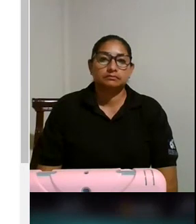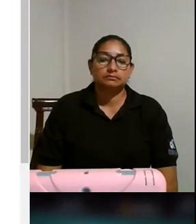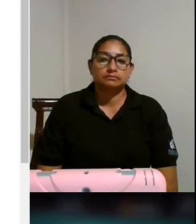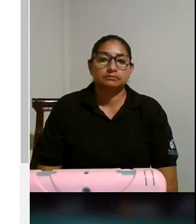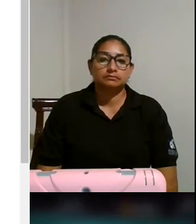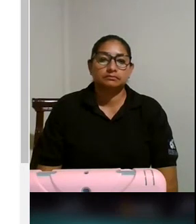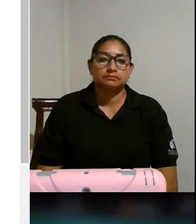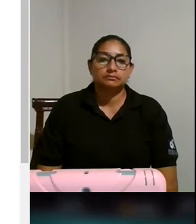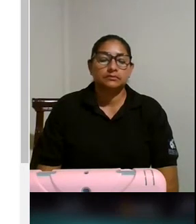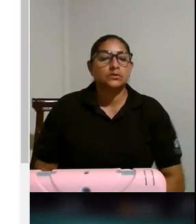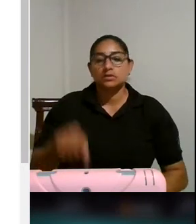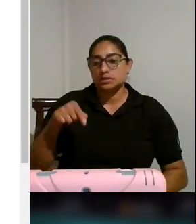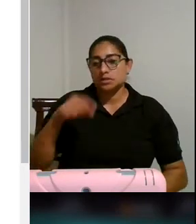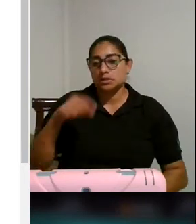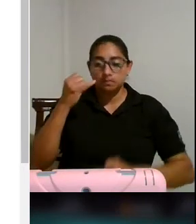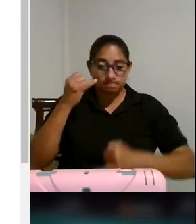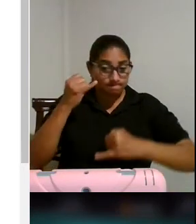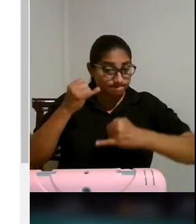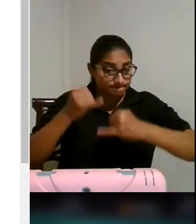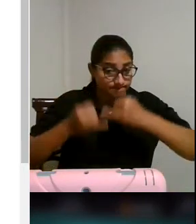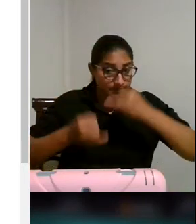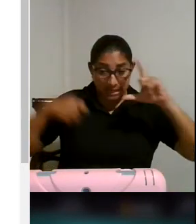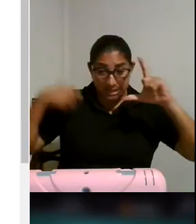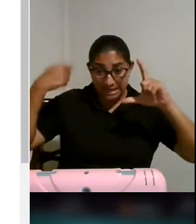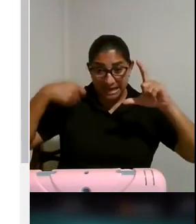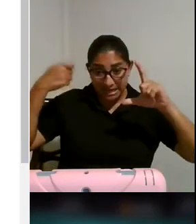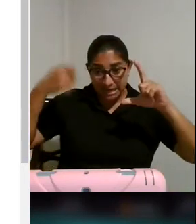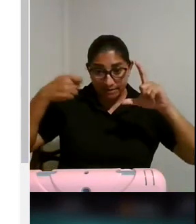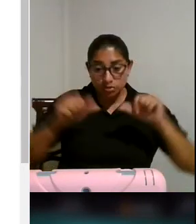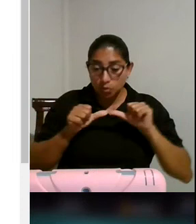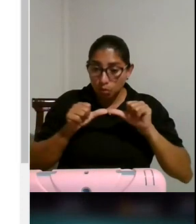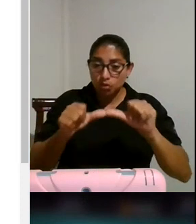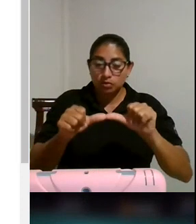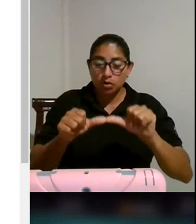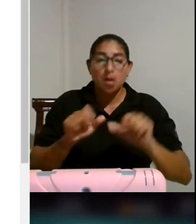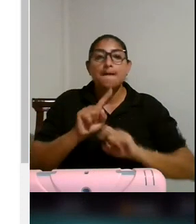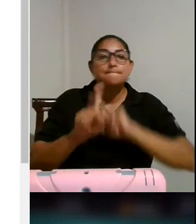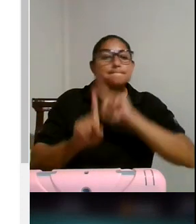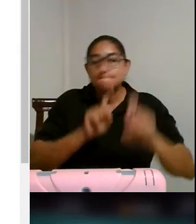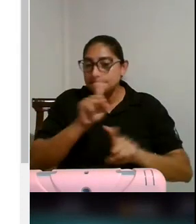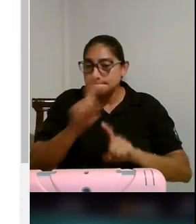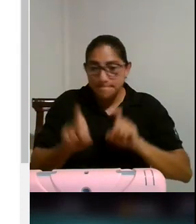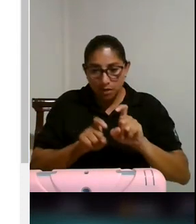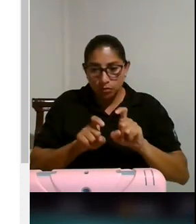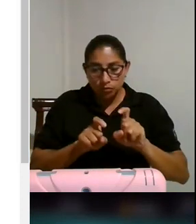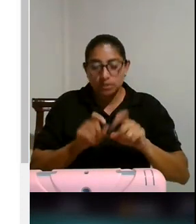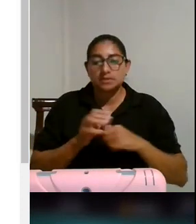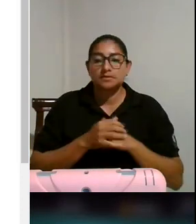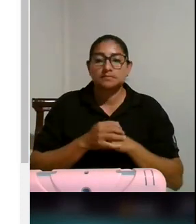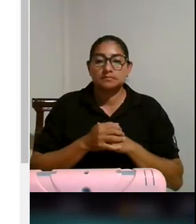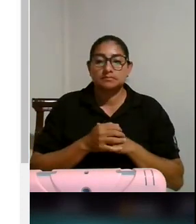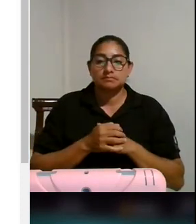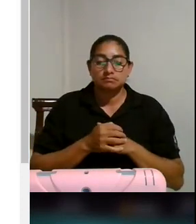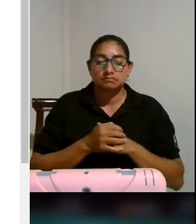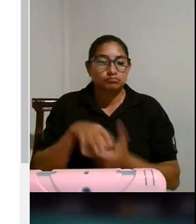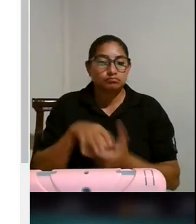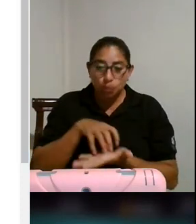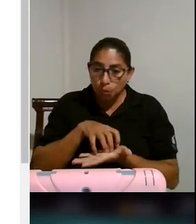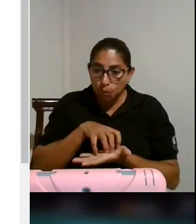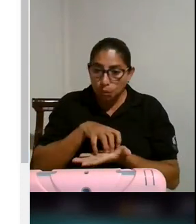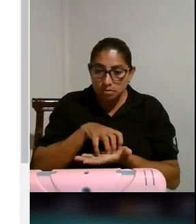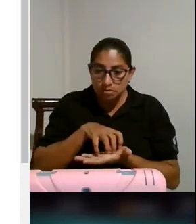vamos a terminar la grabación para ir al espacio de consultas y que el video se vaya procesando para poder subirlo a la